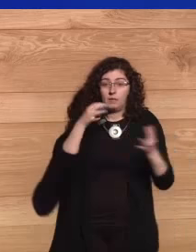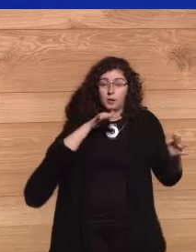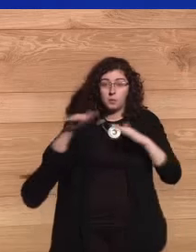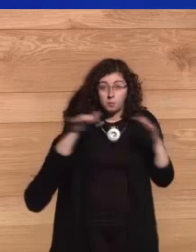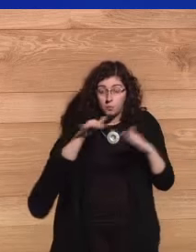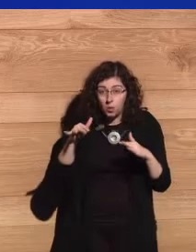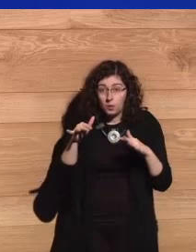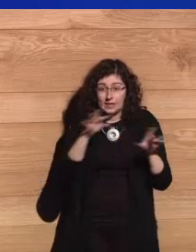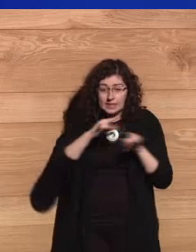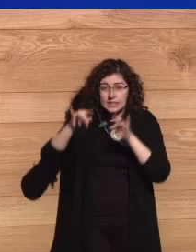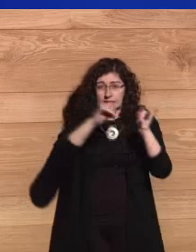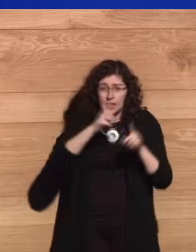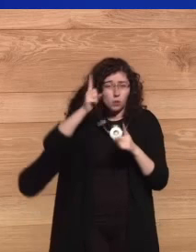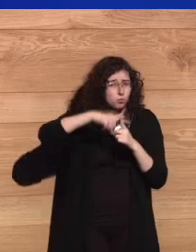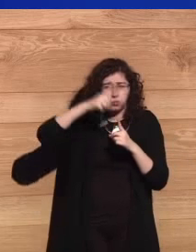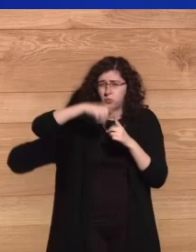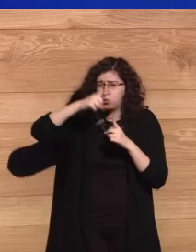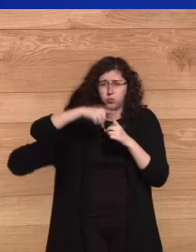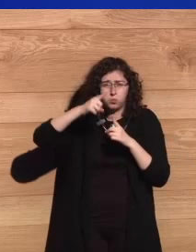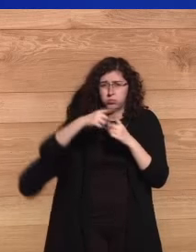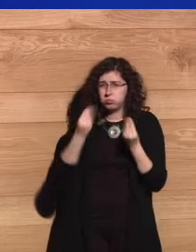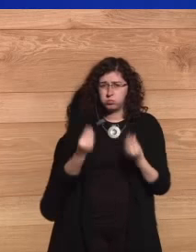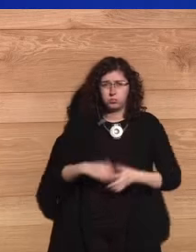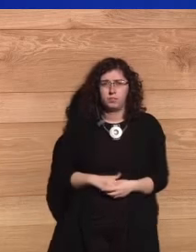de tierra. Hay finalmente